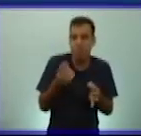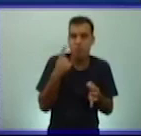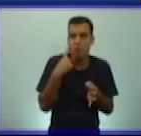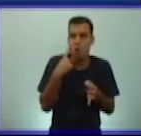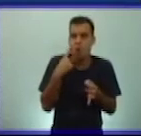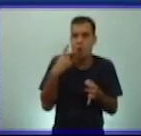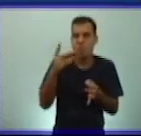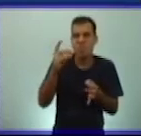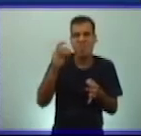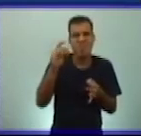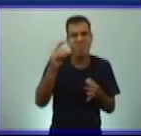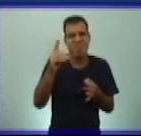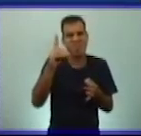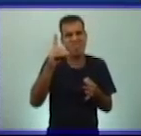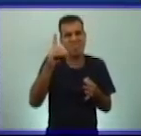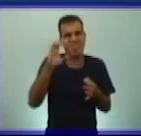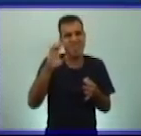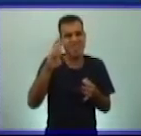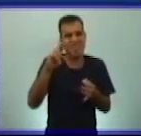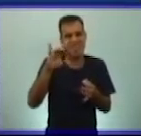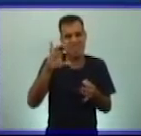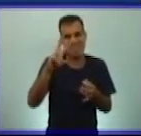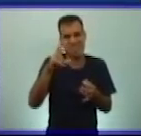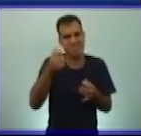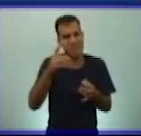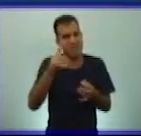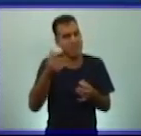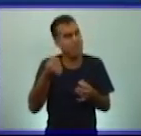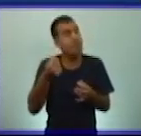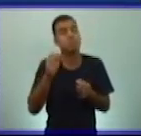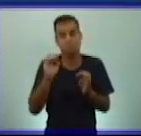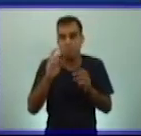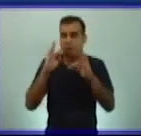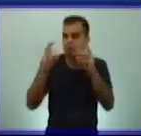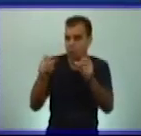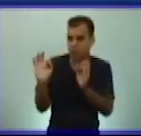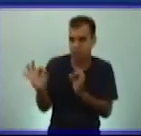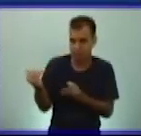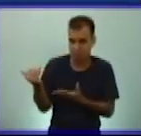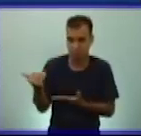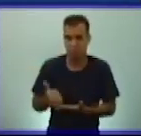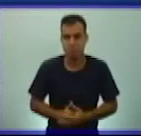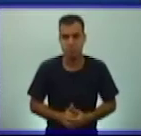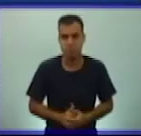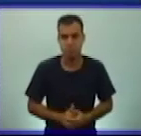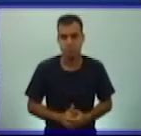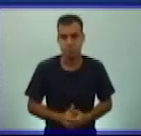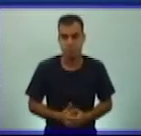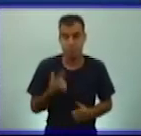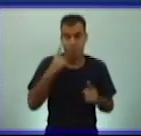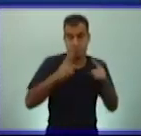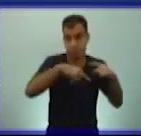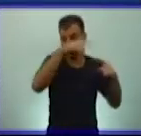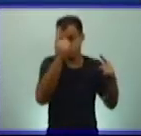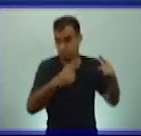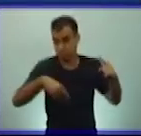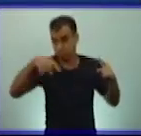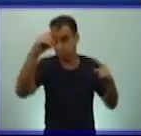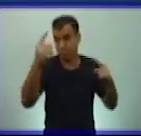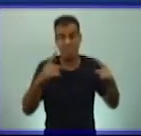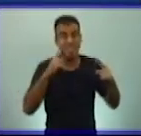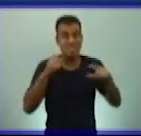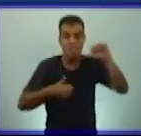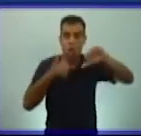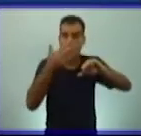estos resultados. Entonces aquí en este caso, el oscilograma de la corriente, la ecuación que corresponde al